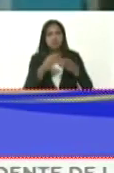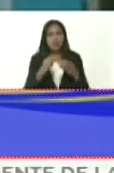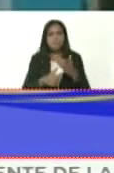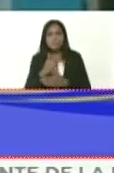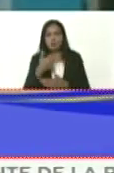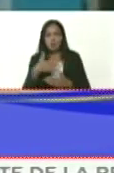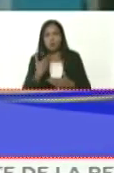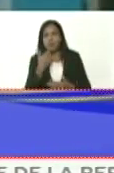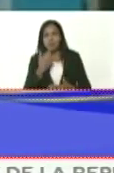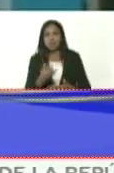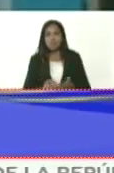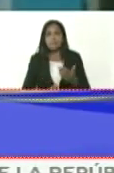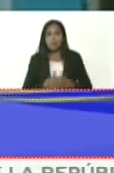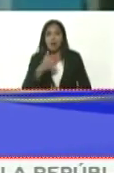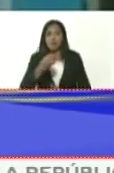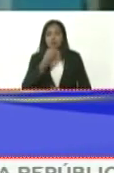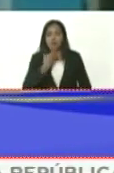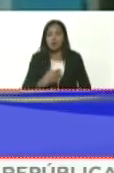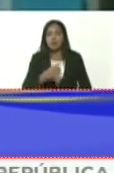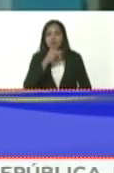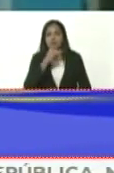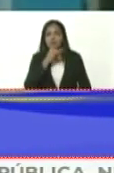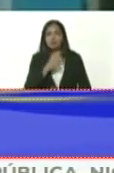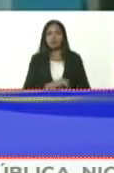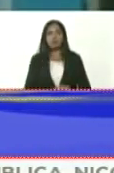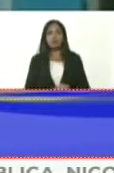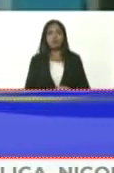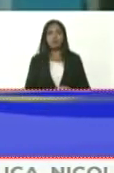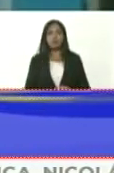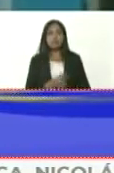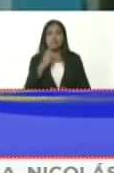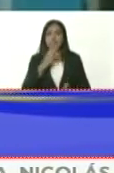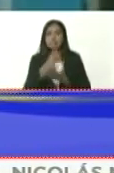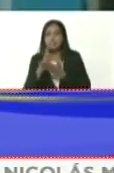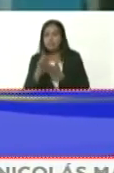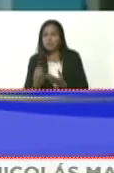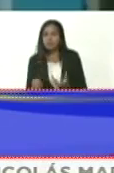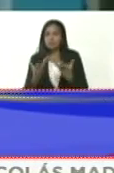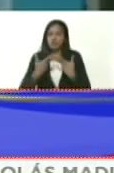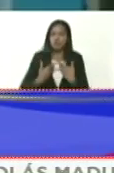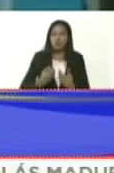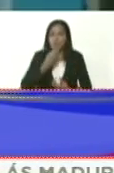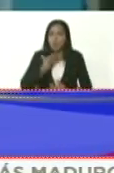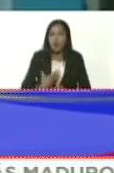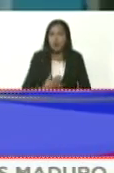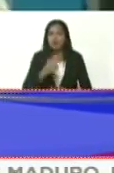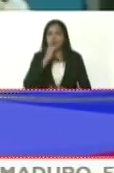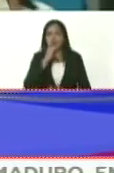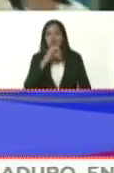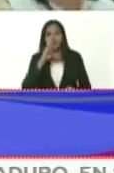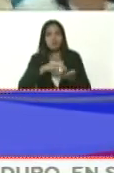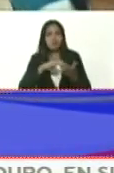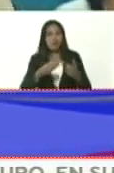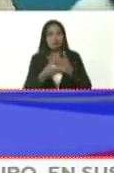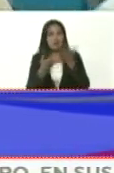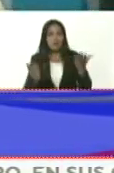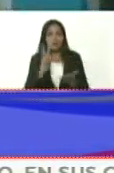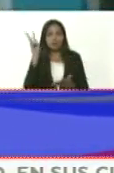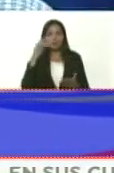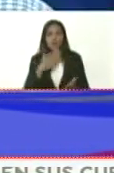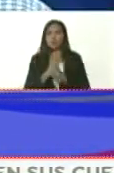Rodríguez? Buenas noticias. Héctor Rodríguez tiene la ventaja que siempre trae buenas noticias desde Miranda para Venezuela, por